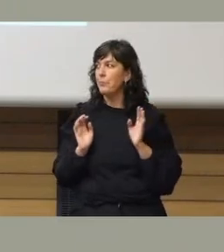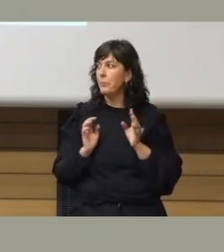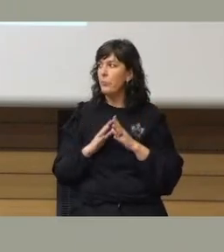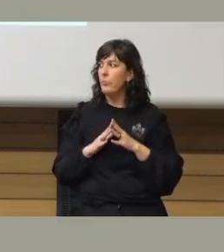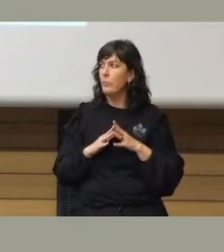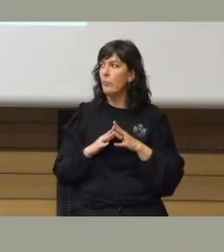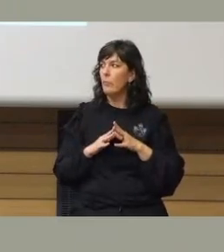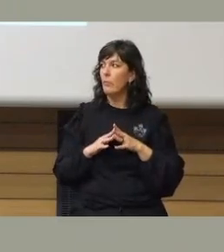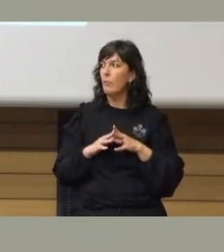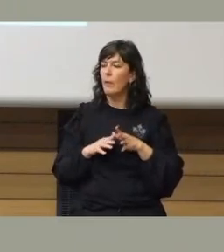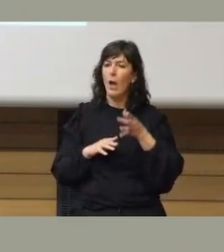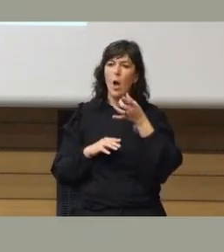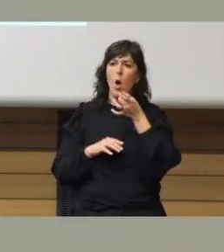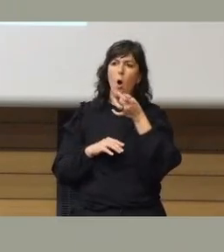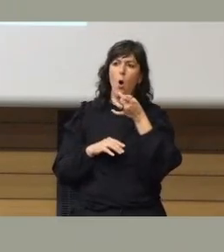¿Las drogas son tan malas?